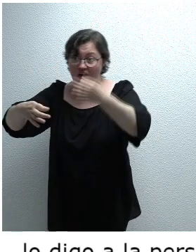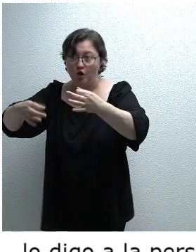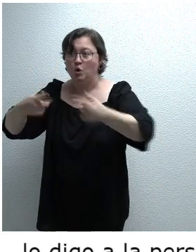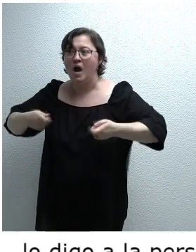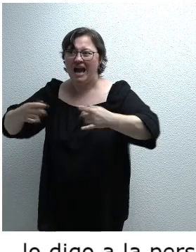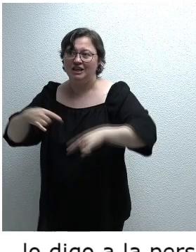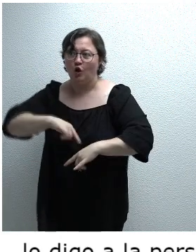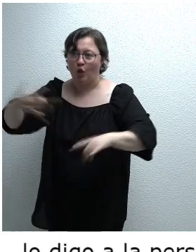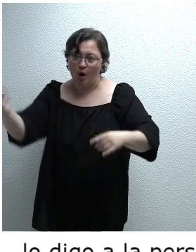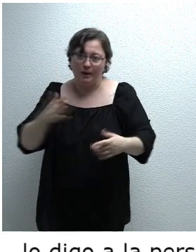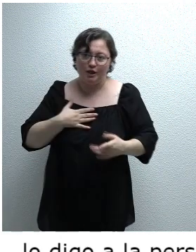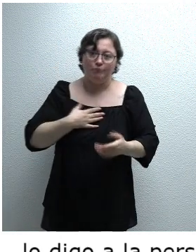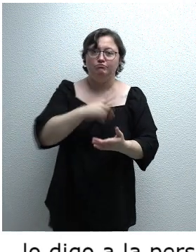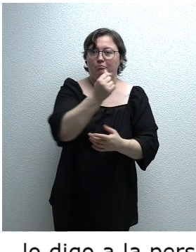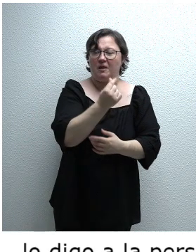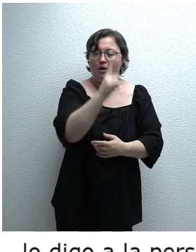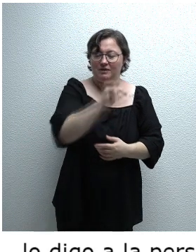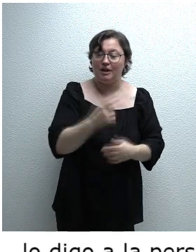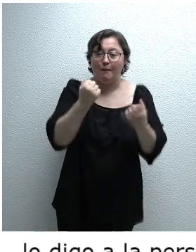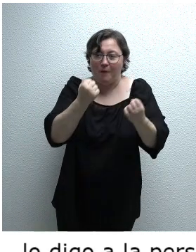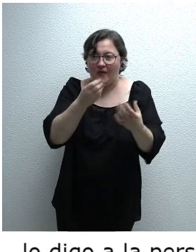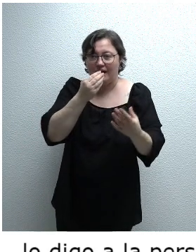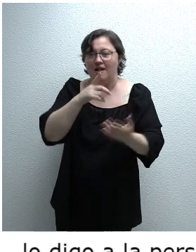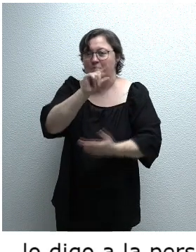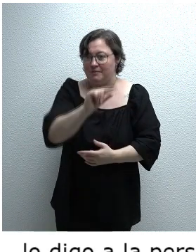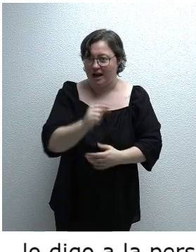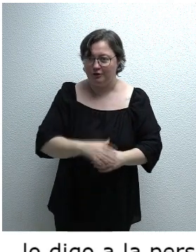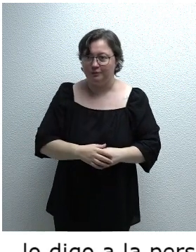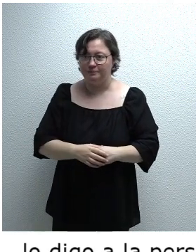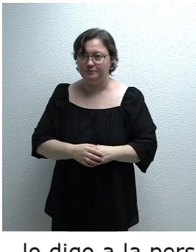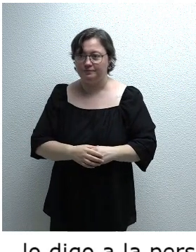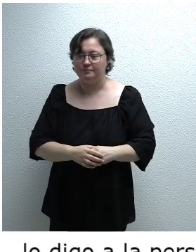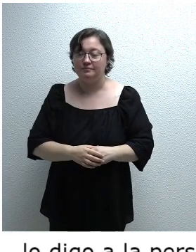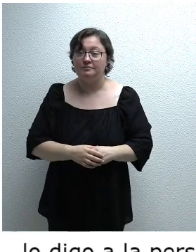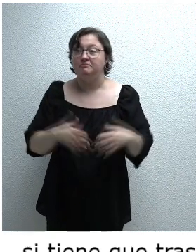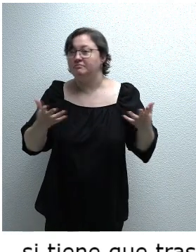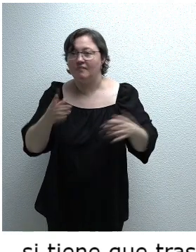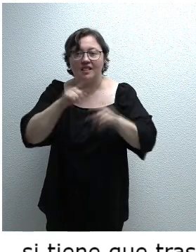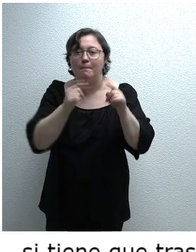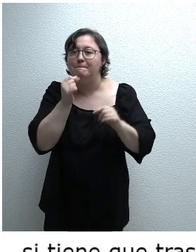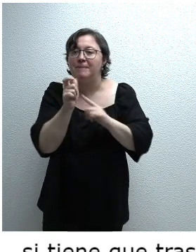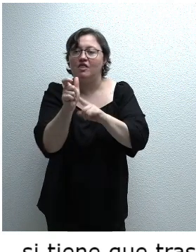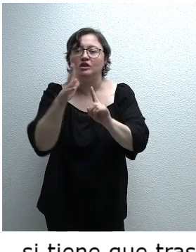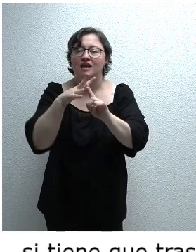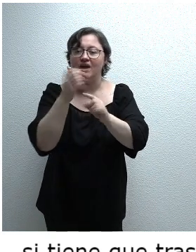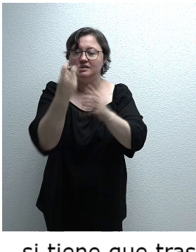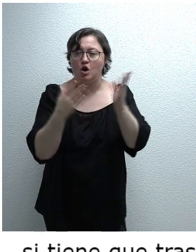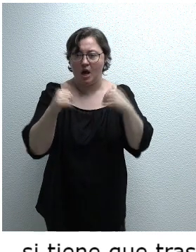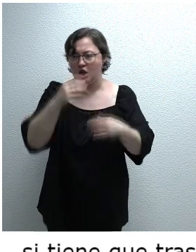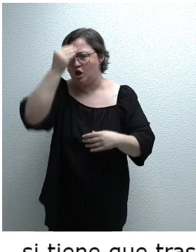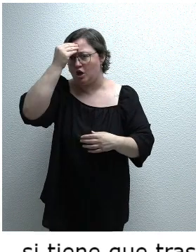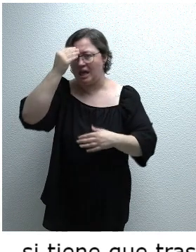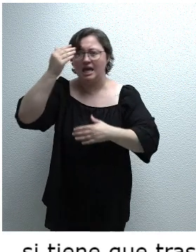Le va a costar menos hacer el poder que asistir personalmente a lo mejor a una actuación. No creo que sea